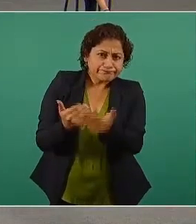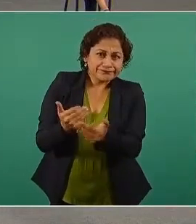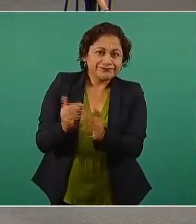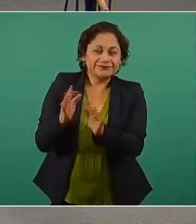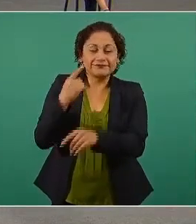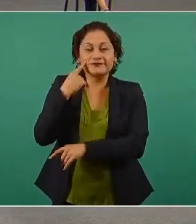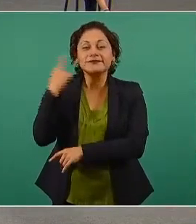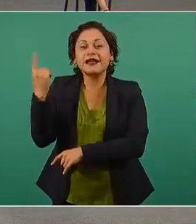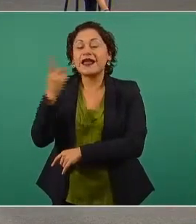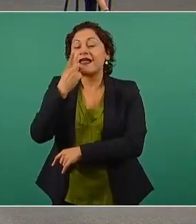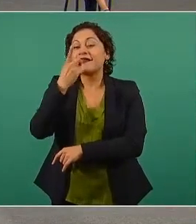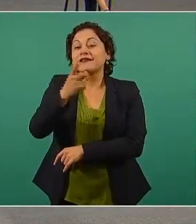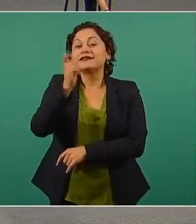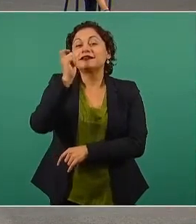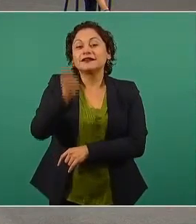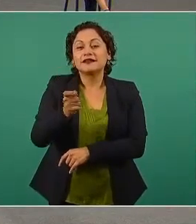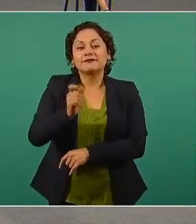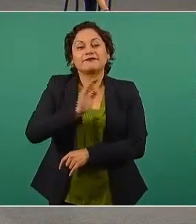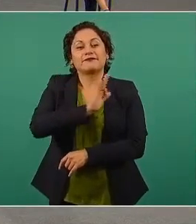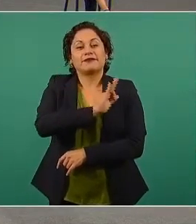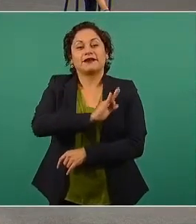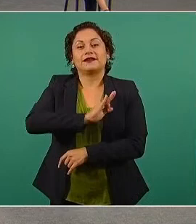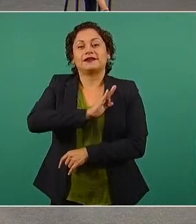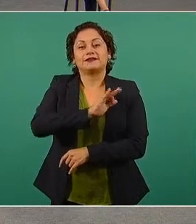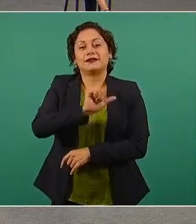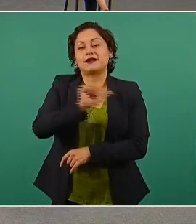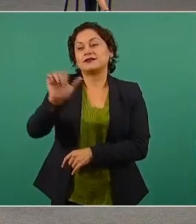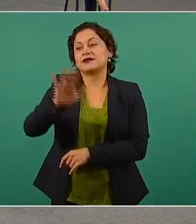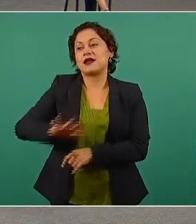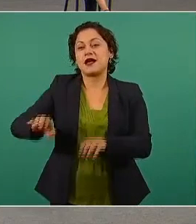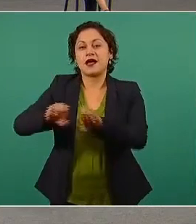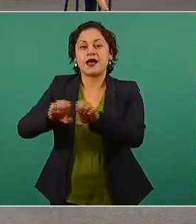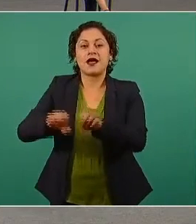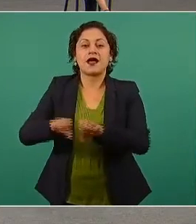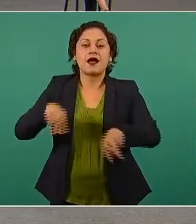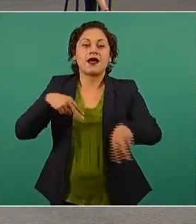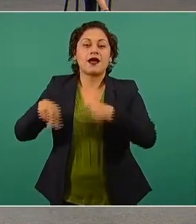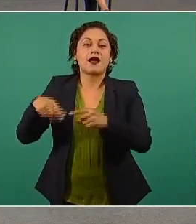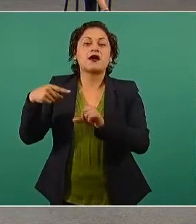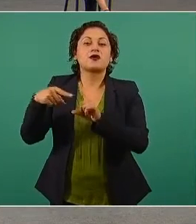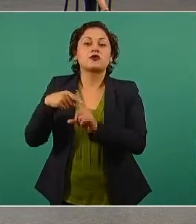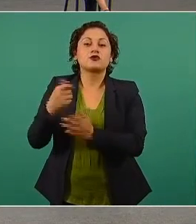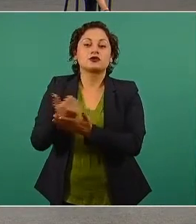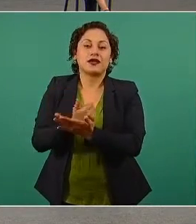Felicidades al Cruz Azul, se acabó el embrujo.